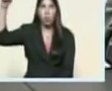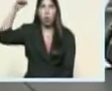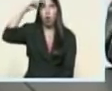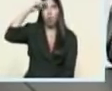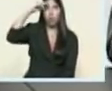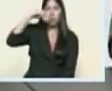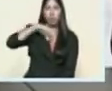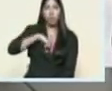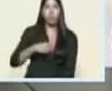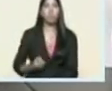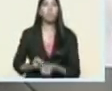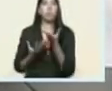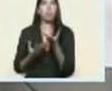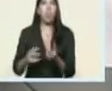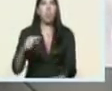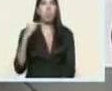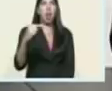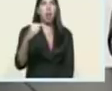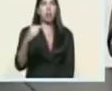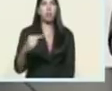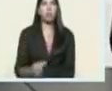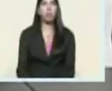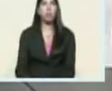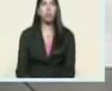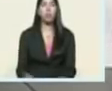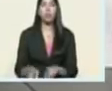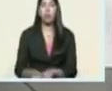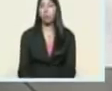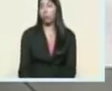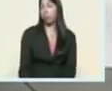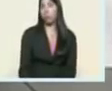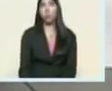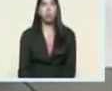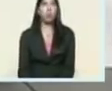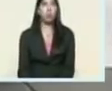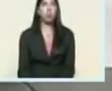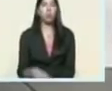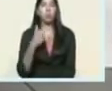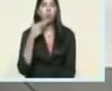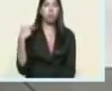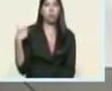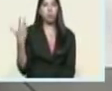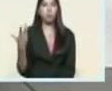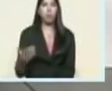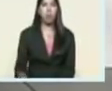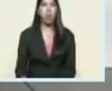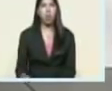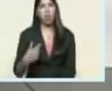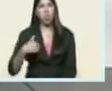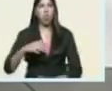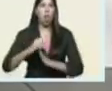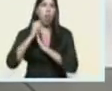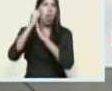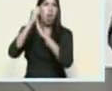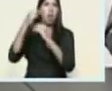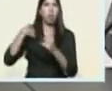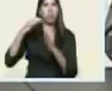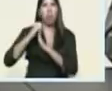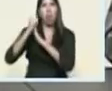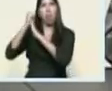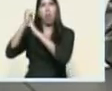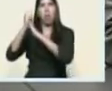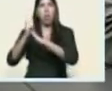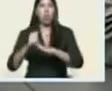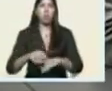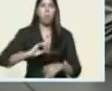de esa prepotencia de ver a todo el mundo por encima del hombro, de creer que gobiernan el mundo, que gobiernan Venezuela, que gobiernan